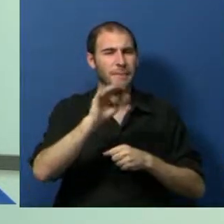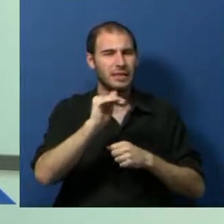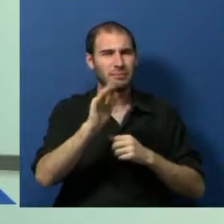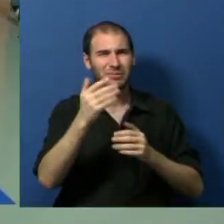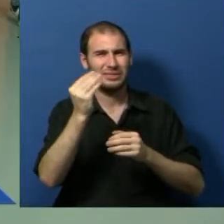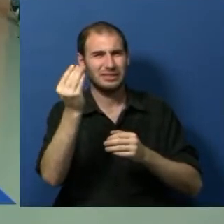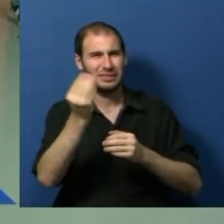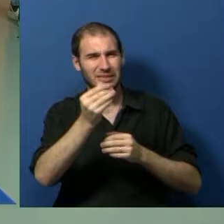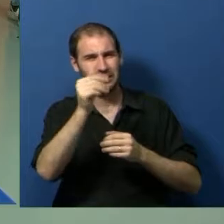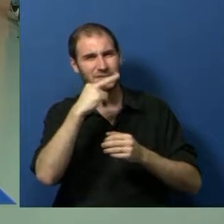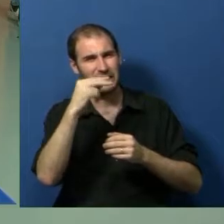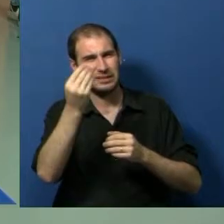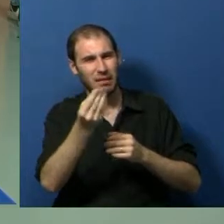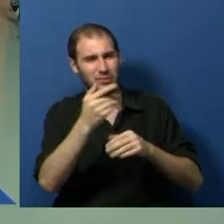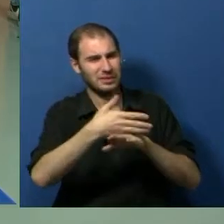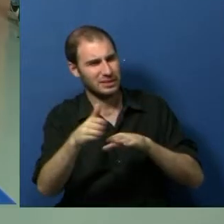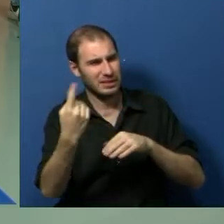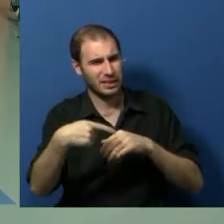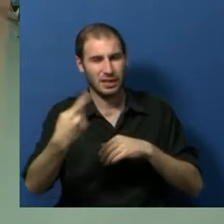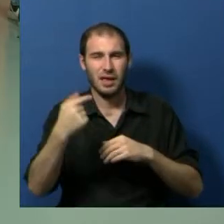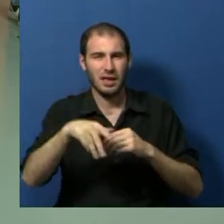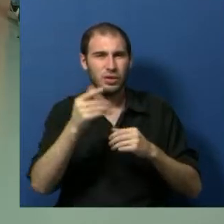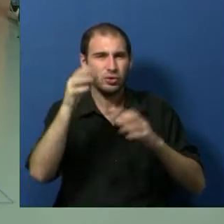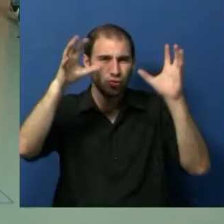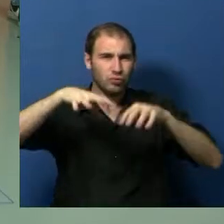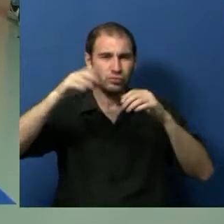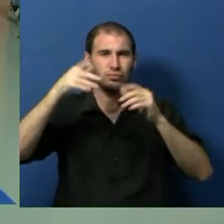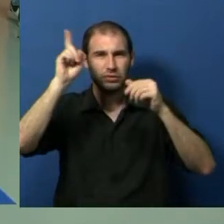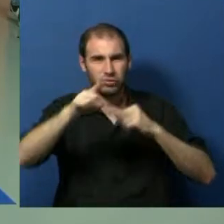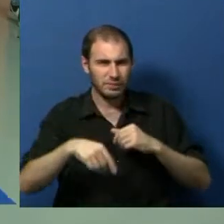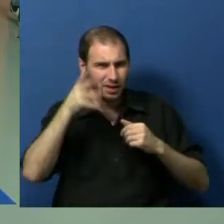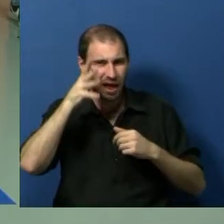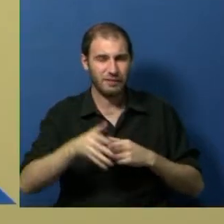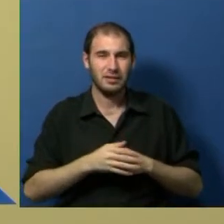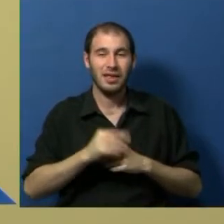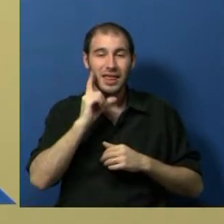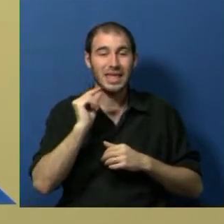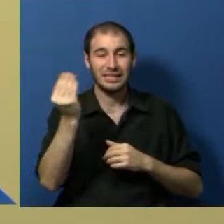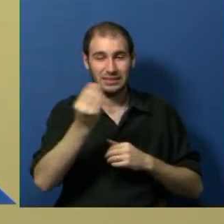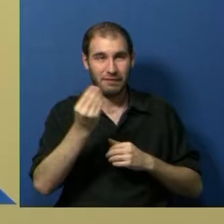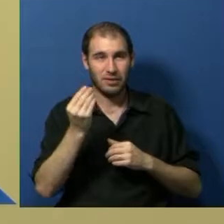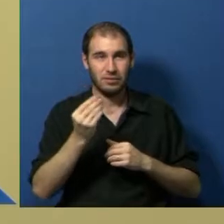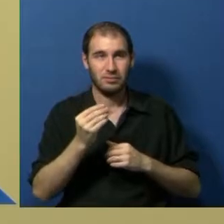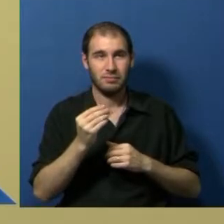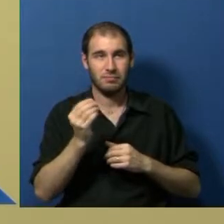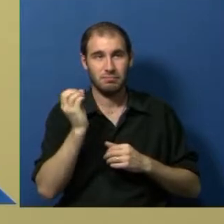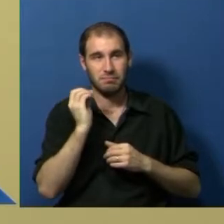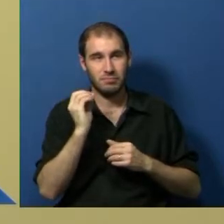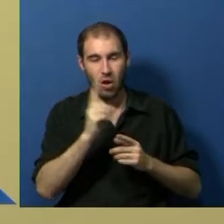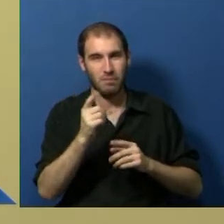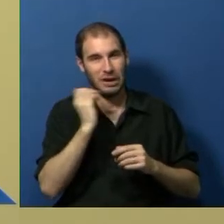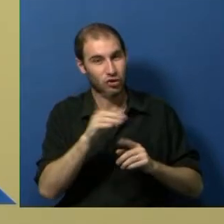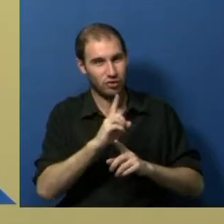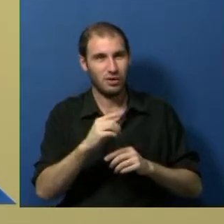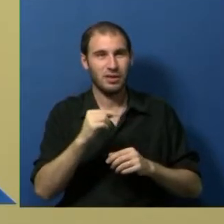cercano al fin de semana. ¿Puede persistir este fenómeno de lluvias aisladas, tormentas severas? El sábado puede mejorar. No, va a